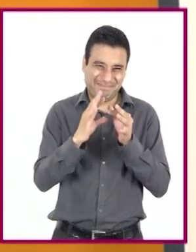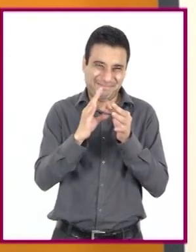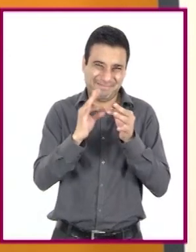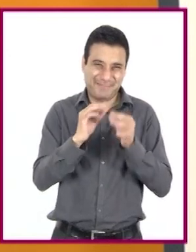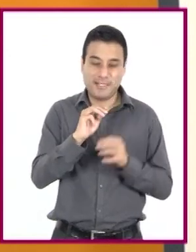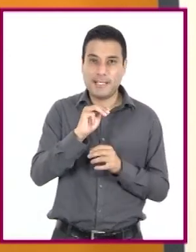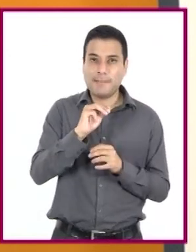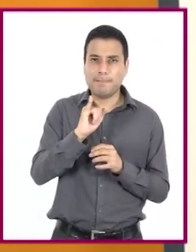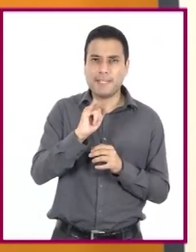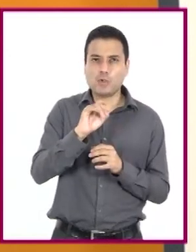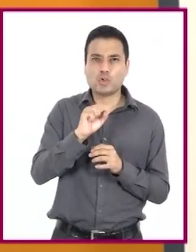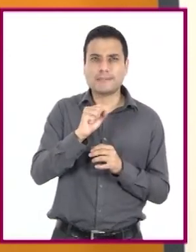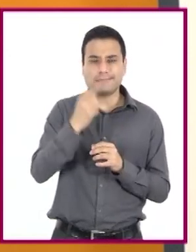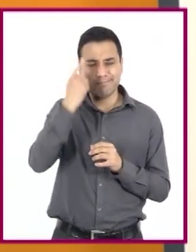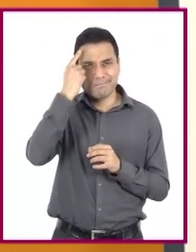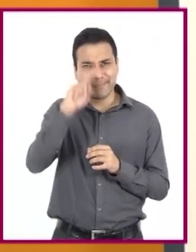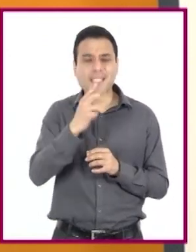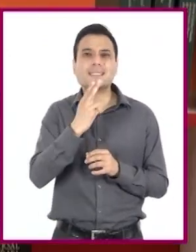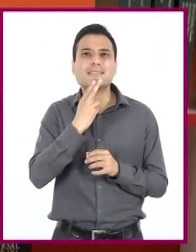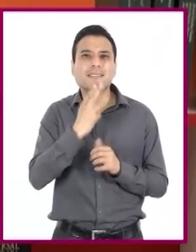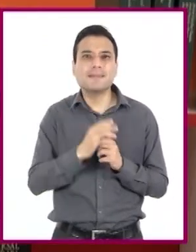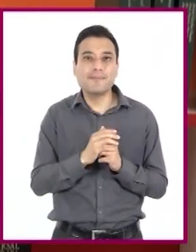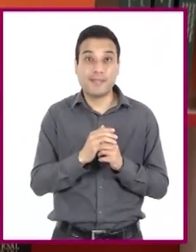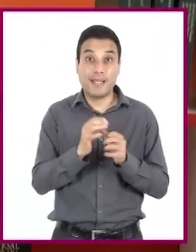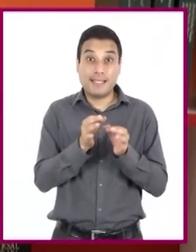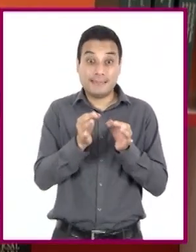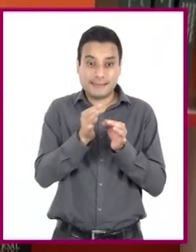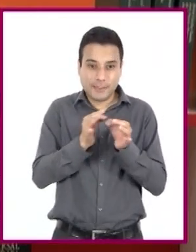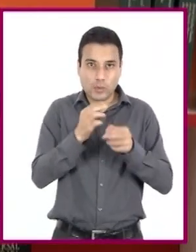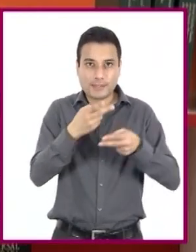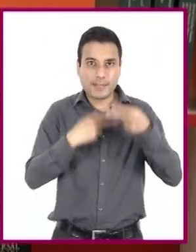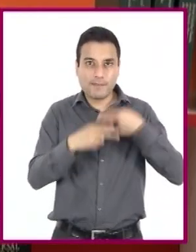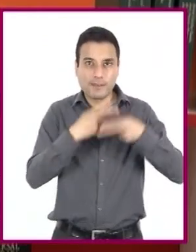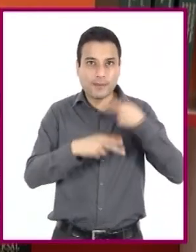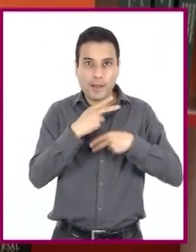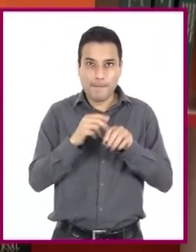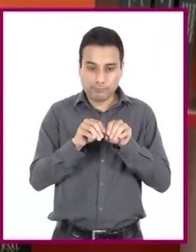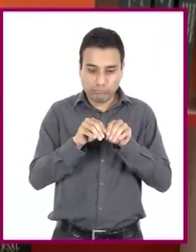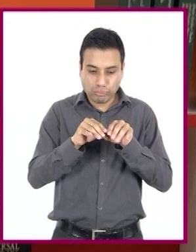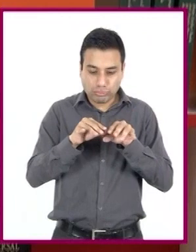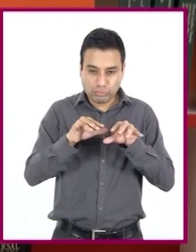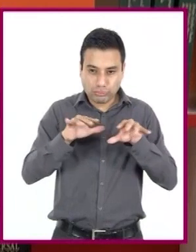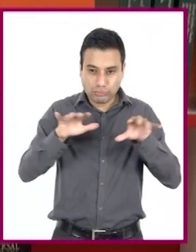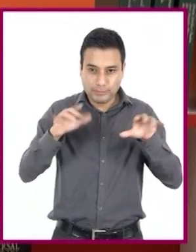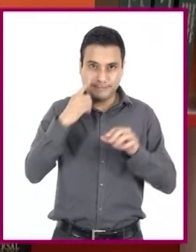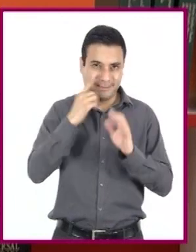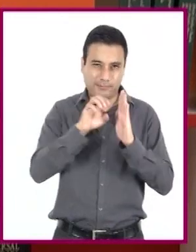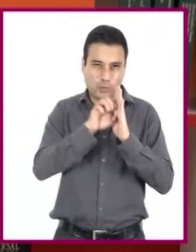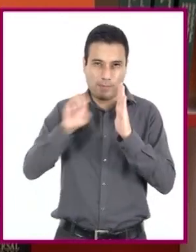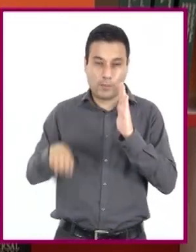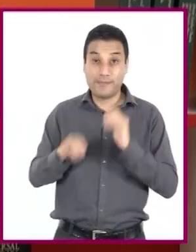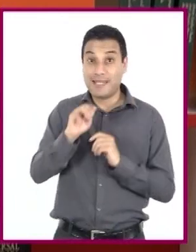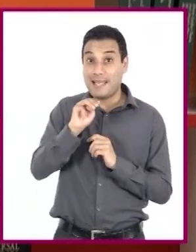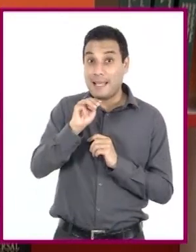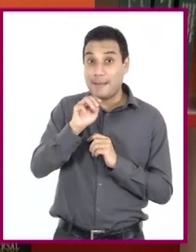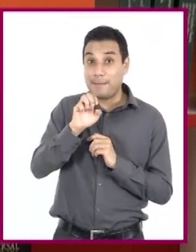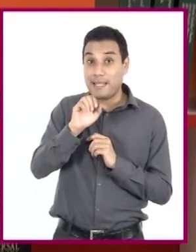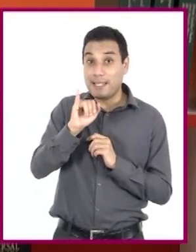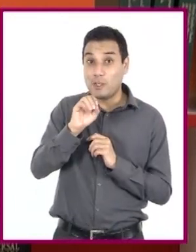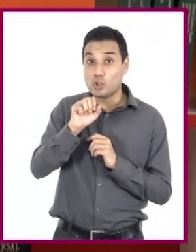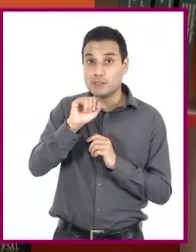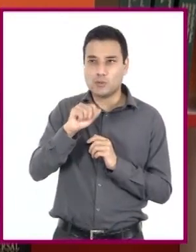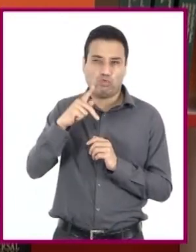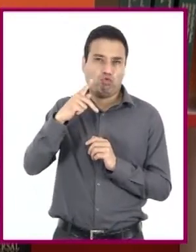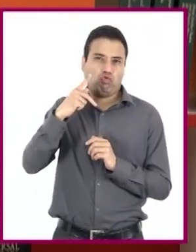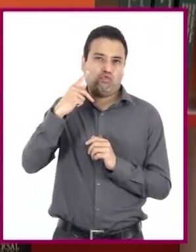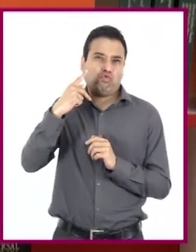para renovar las células del organismo. Así es. En el caso de la meiosis, es un proceso propio de los